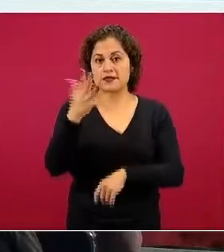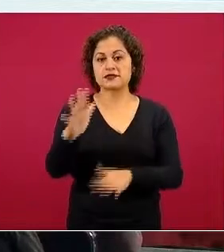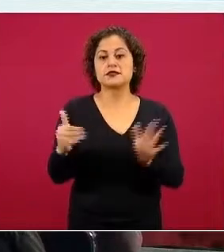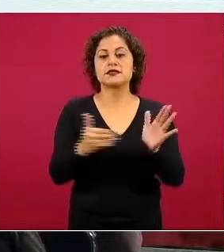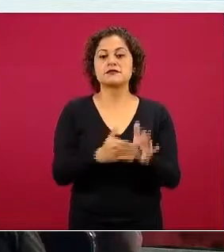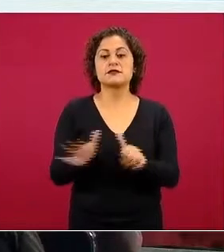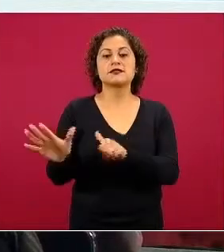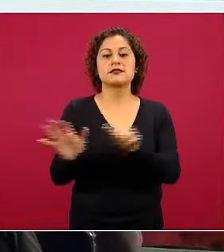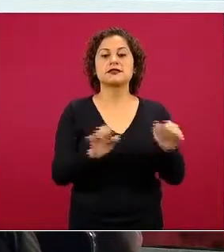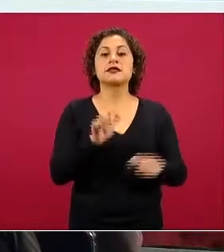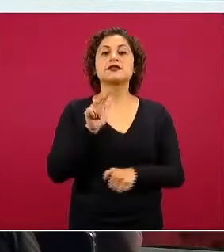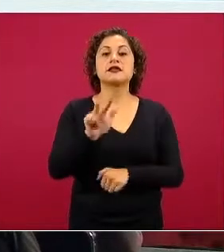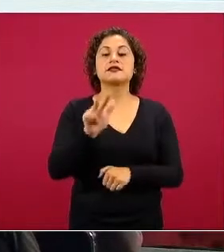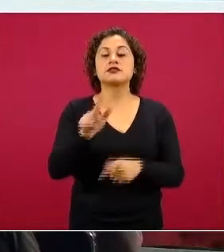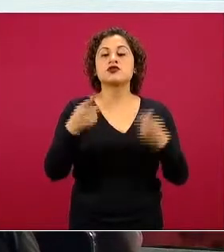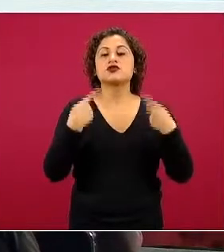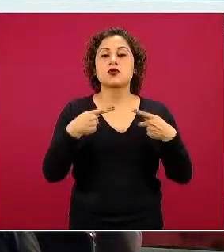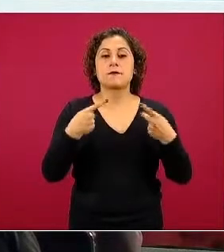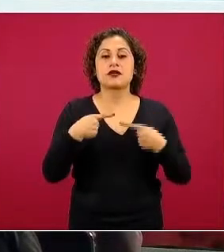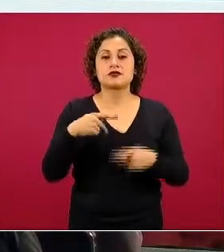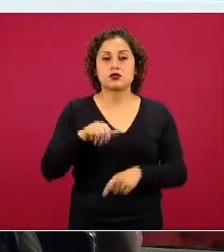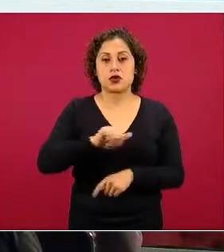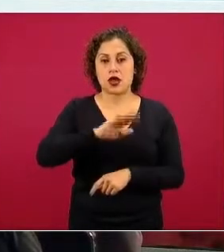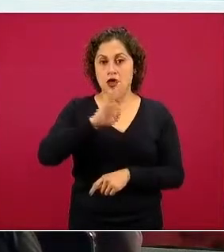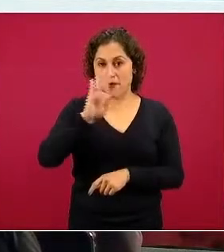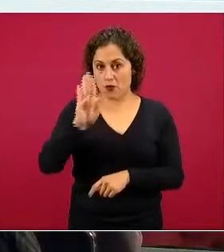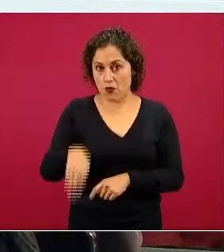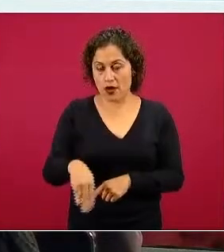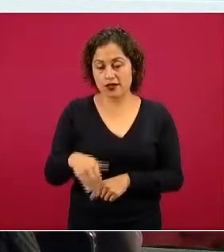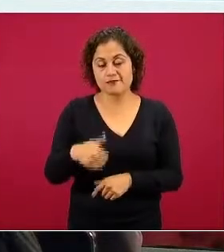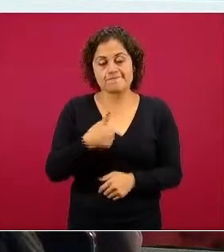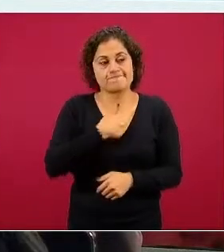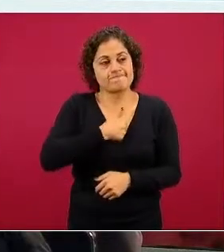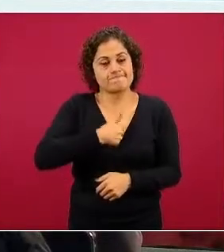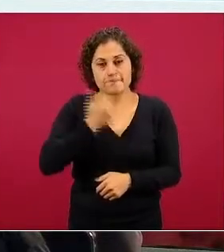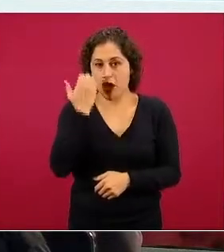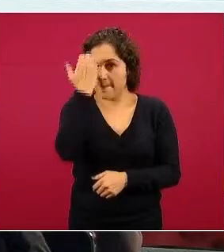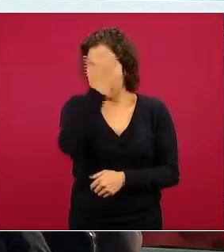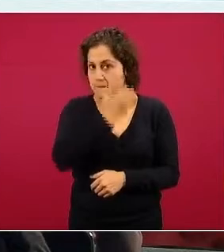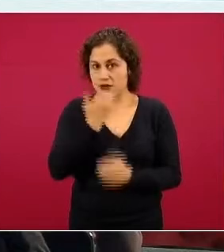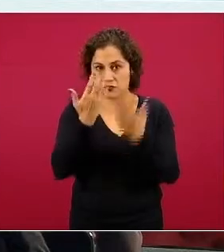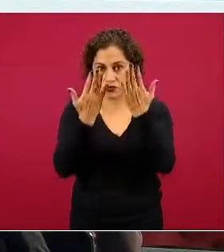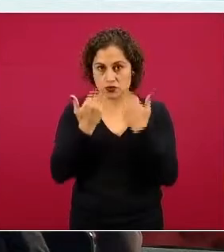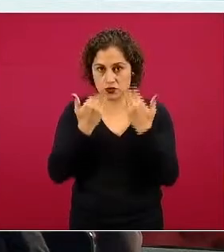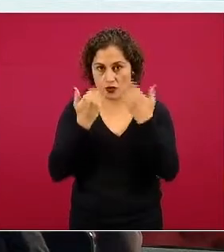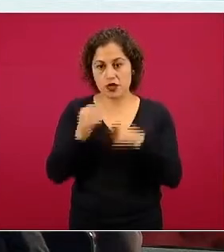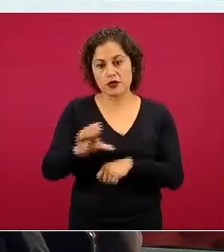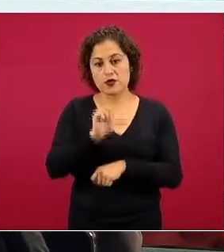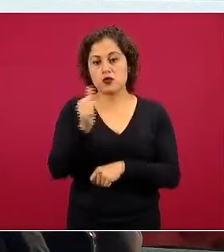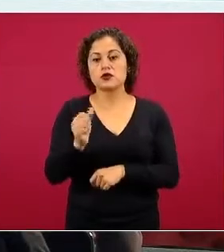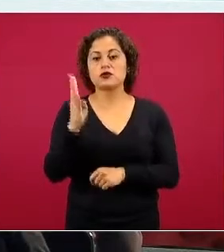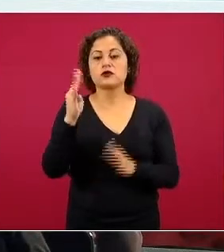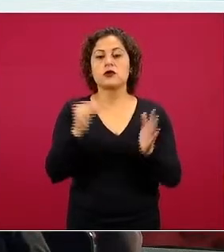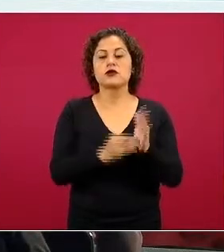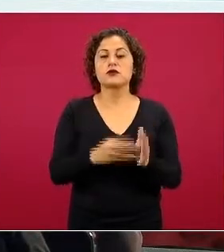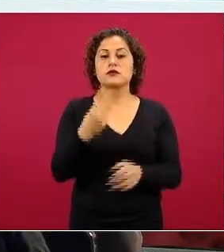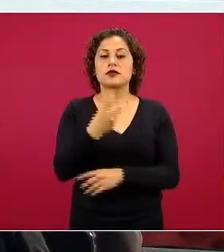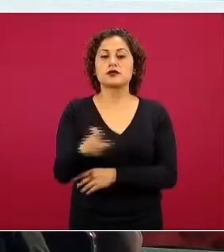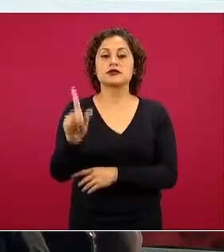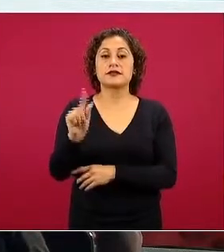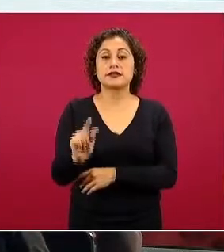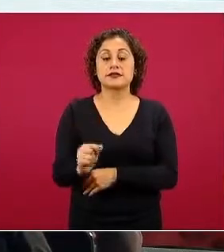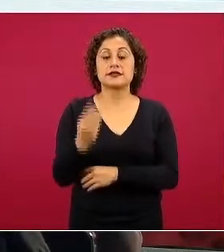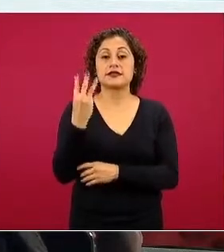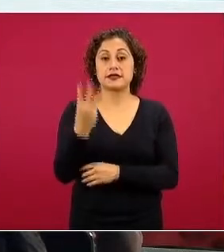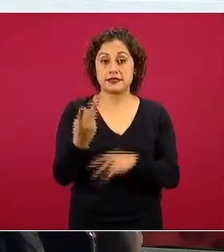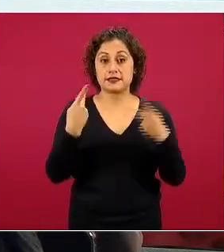10,618 lamentables defunciones a las que no se les tomó muestra y 4,273 lamentables